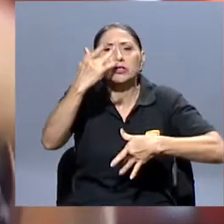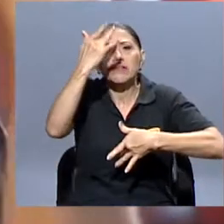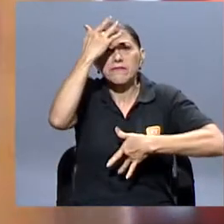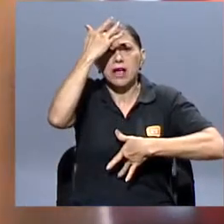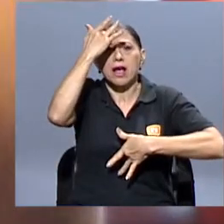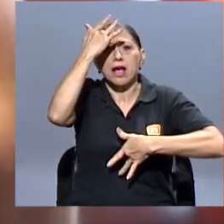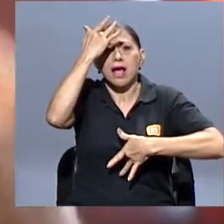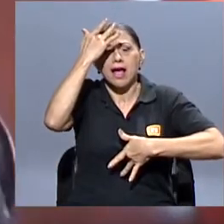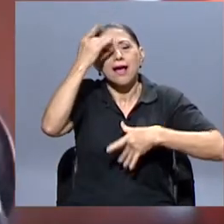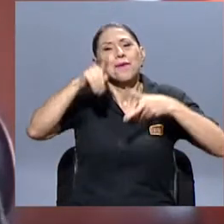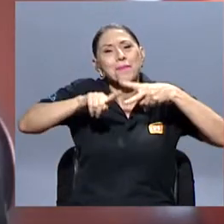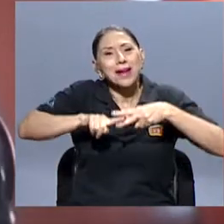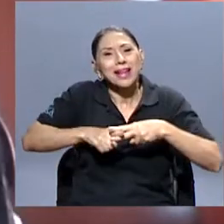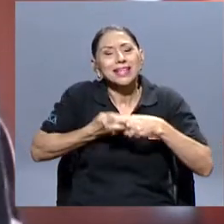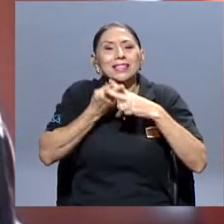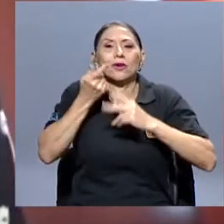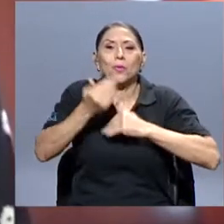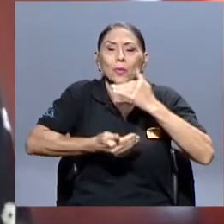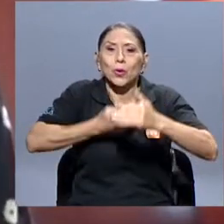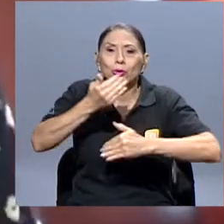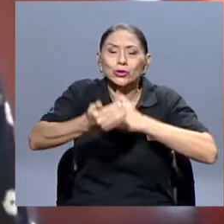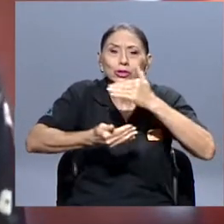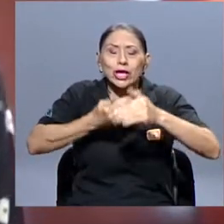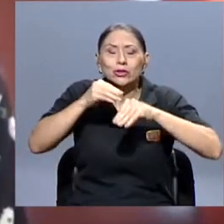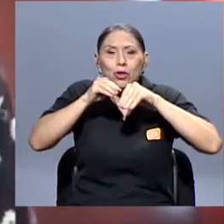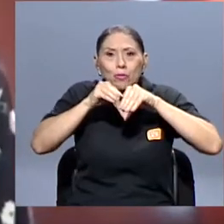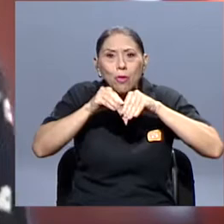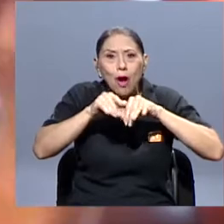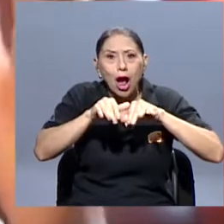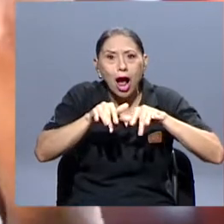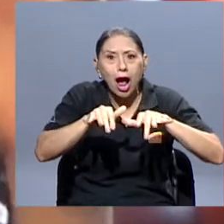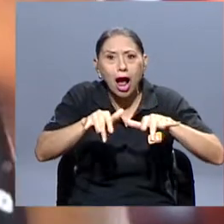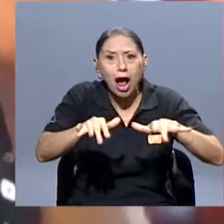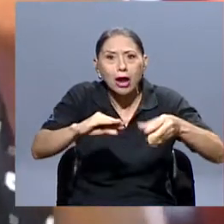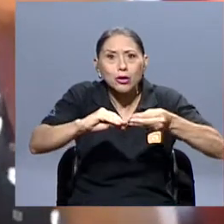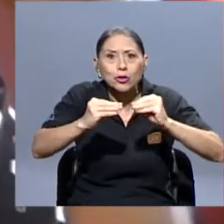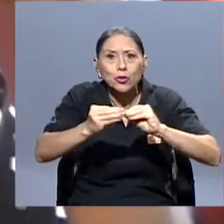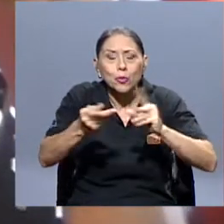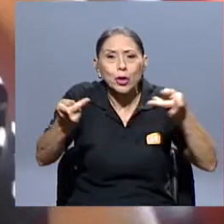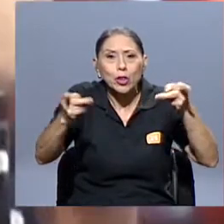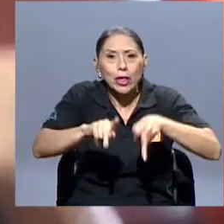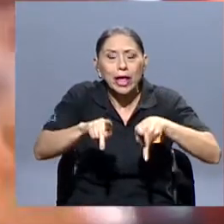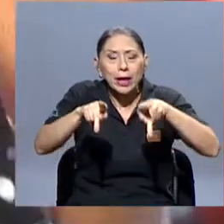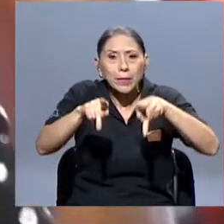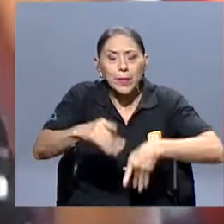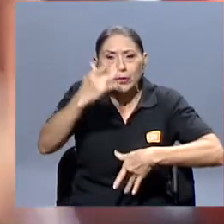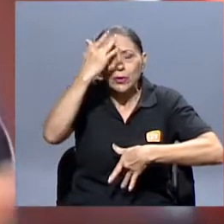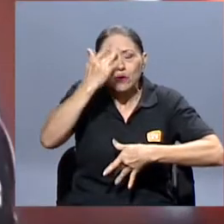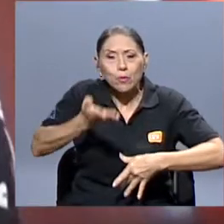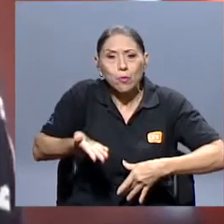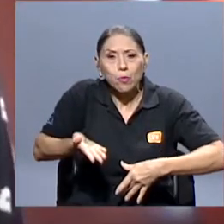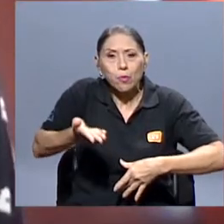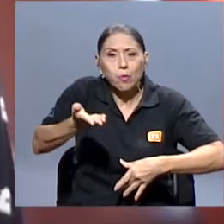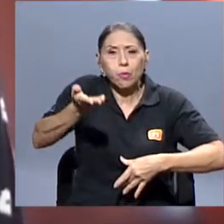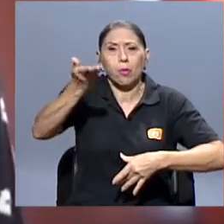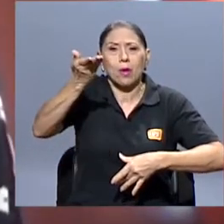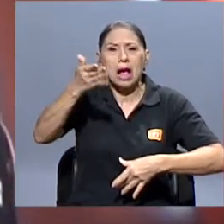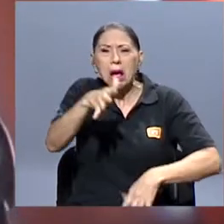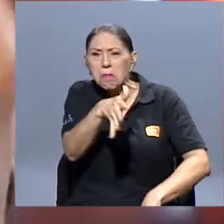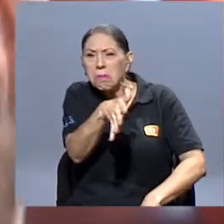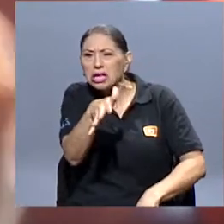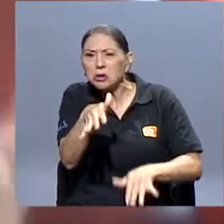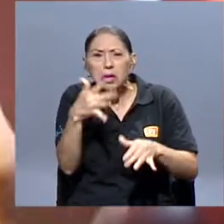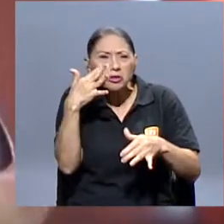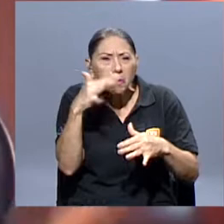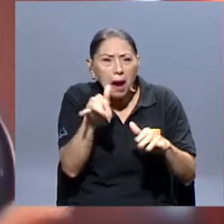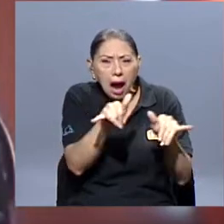para poder iniciar un proceso de nueva ola que está más o menos sincronizado en todos los países, ¿verdad?